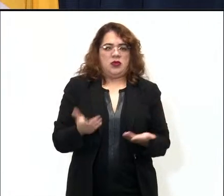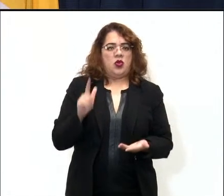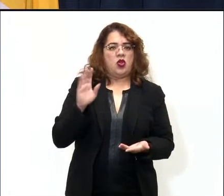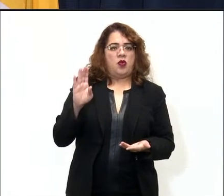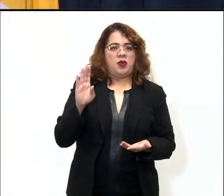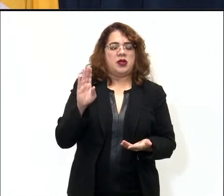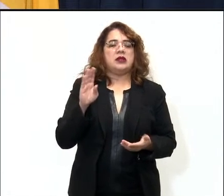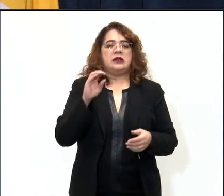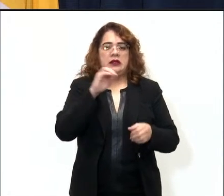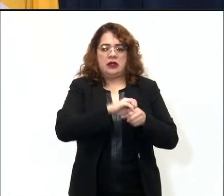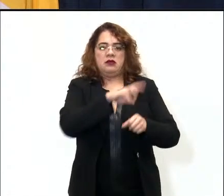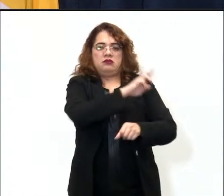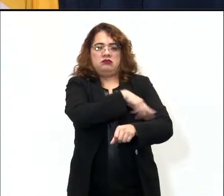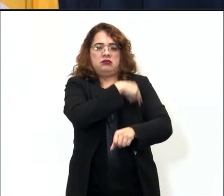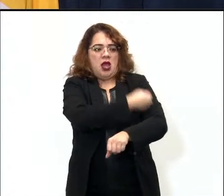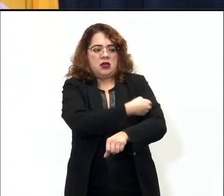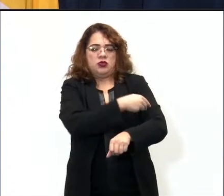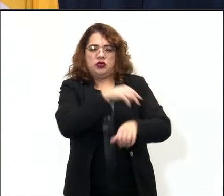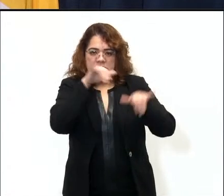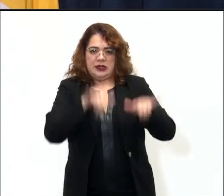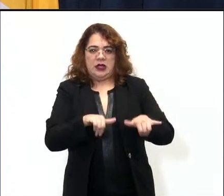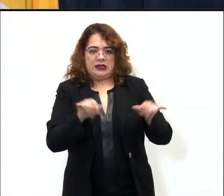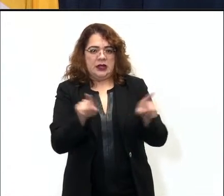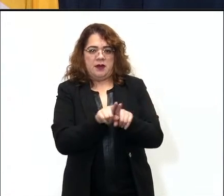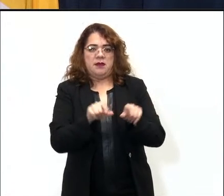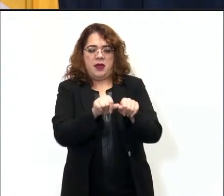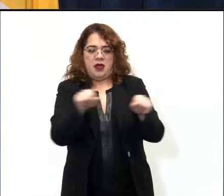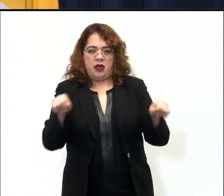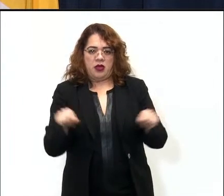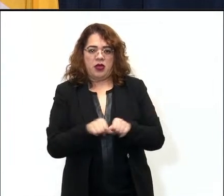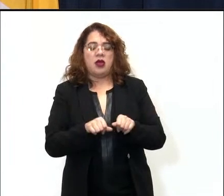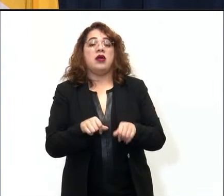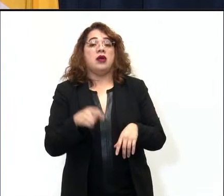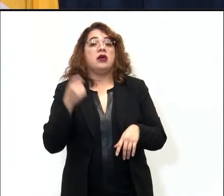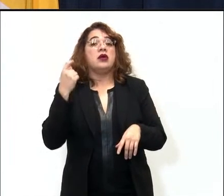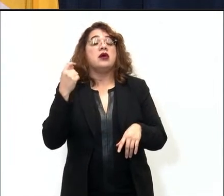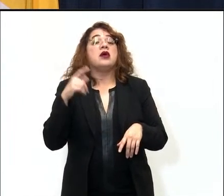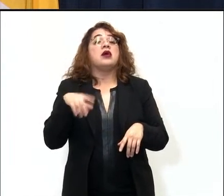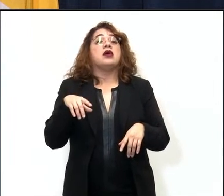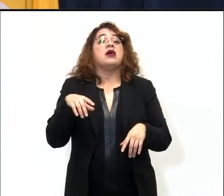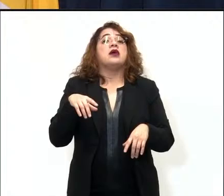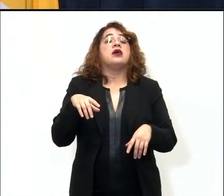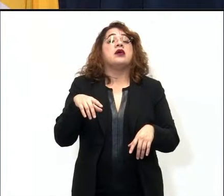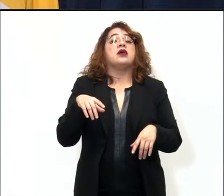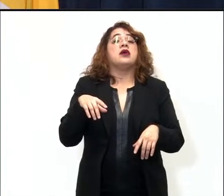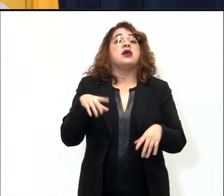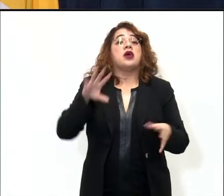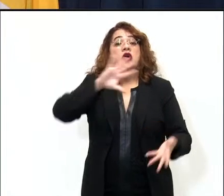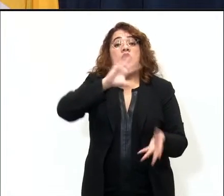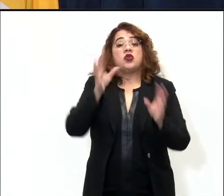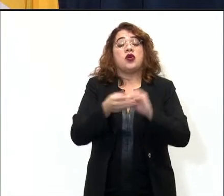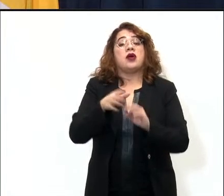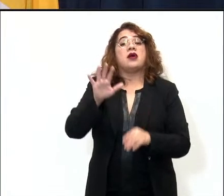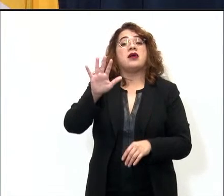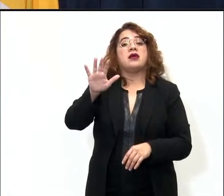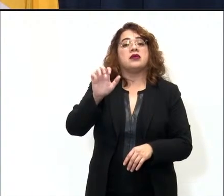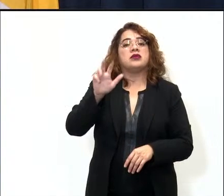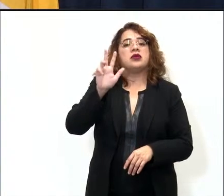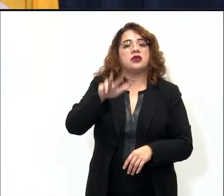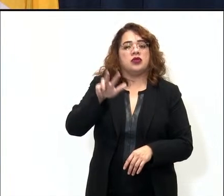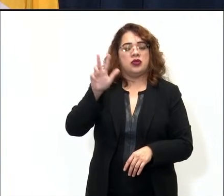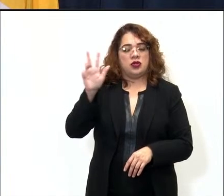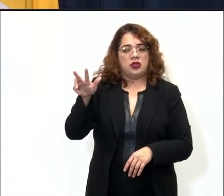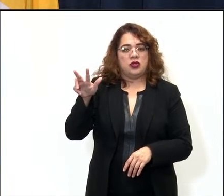están en un hospital aquí en Long Beach o en otros lugares. Y en total tenemos a